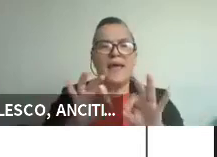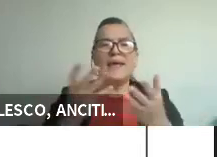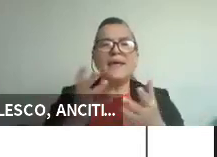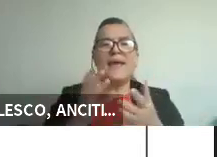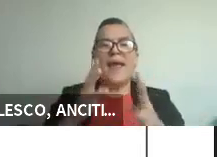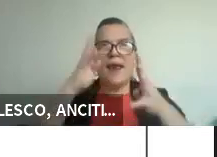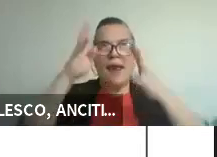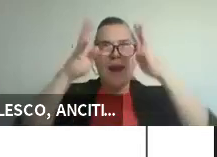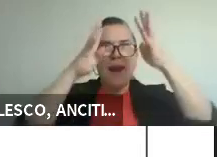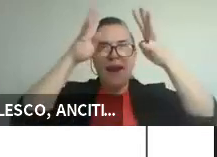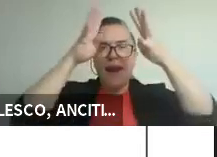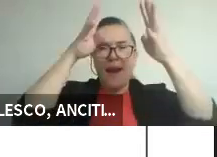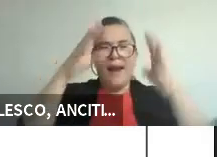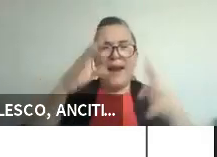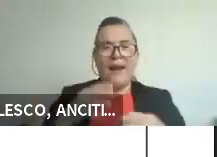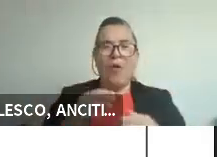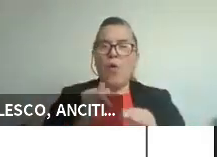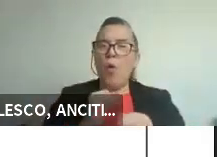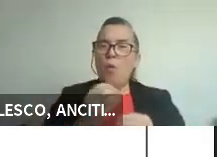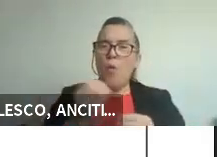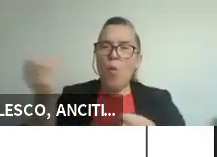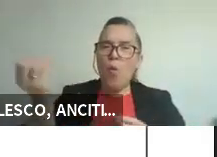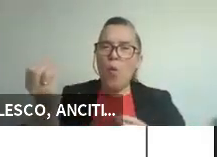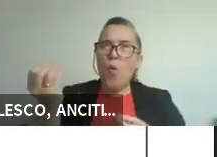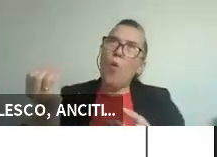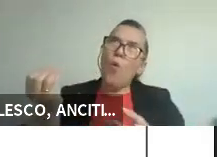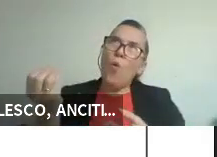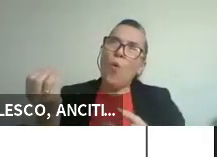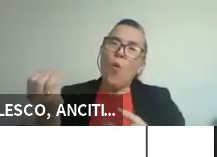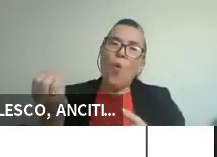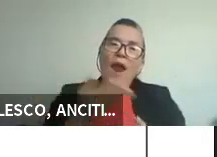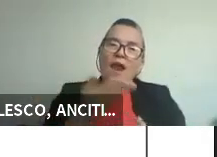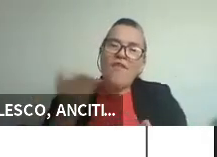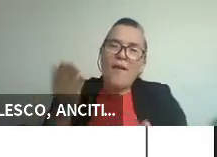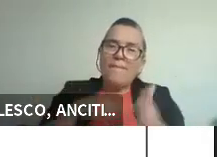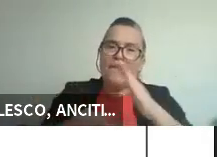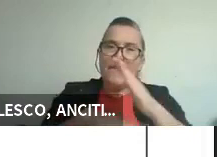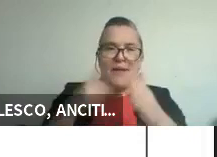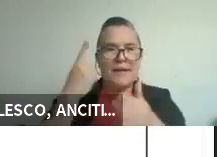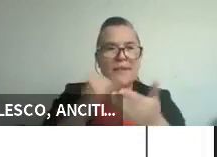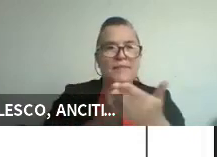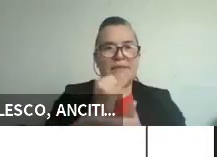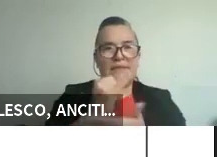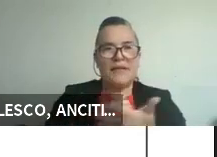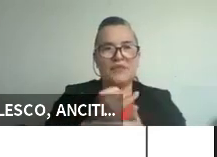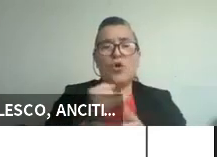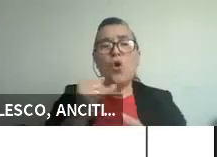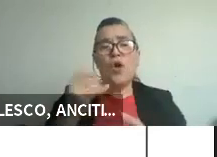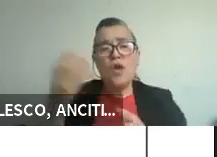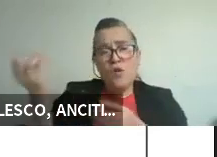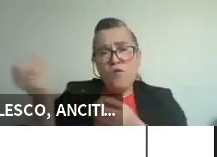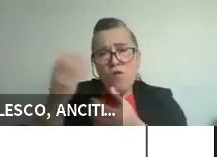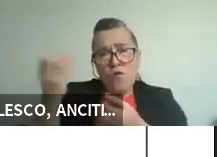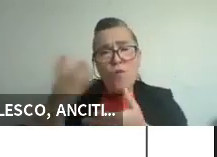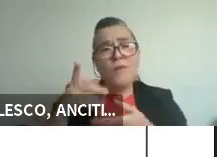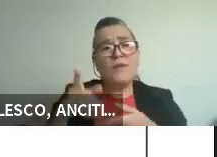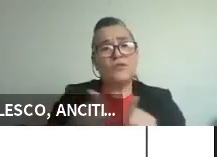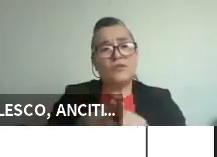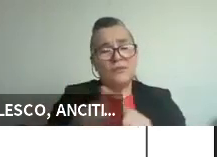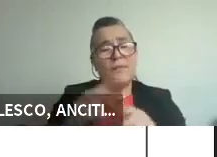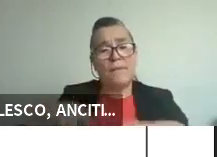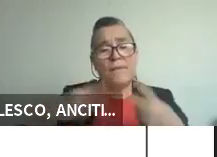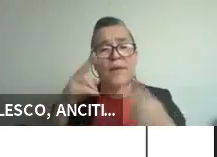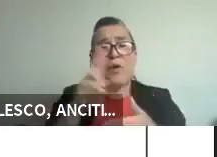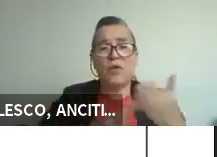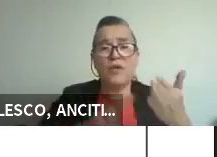creatividad como un insumo básico para la investigación y como un insumo básico para la vida universitaria en general